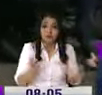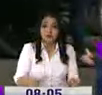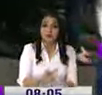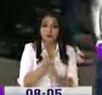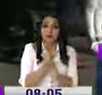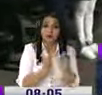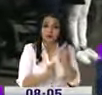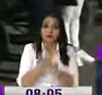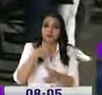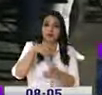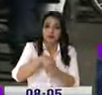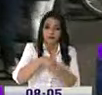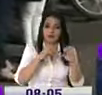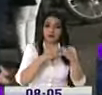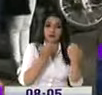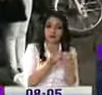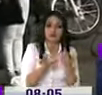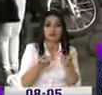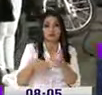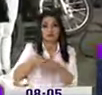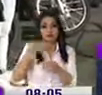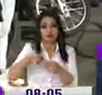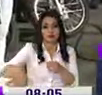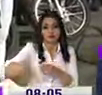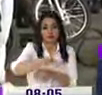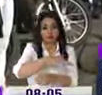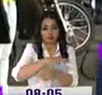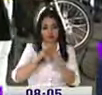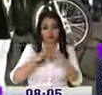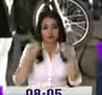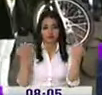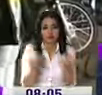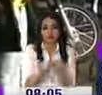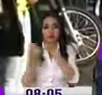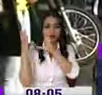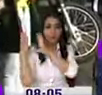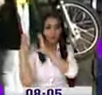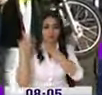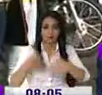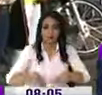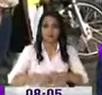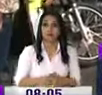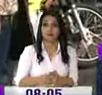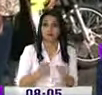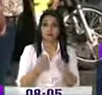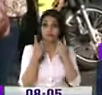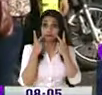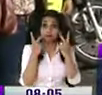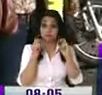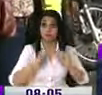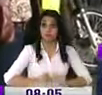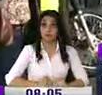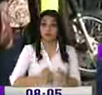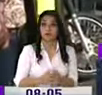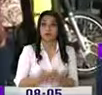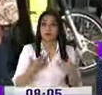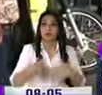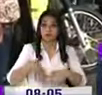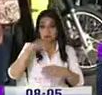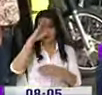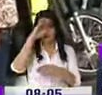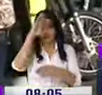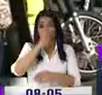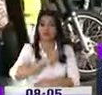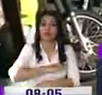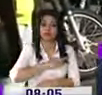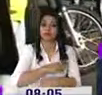aquí en los exteriores y también en los interiores del Estadio Olímpico Atahualpa. Ustedes pueden ver en imágenes, está desplegada aquí la Policía